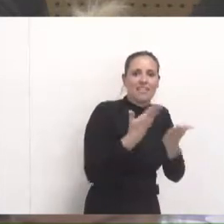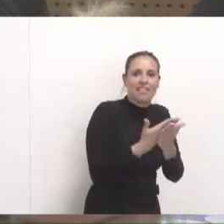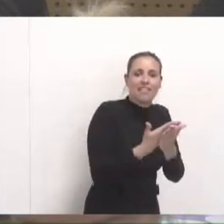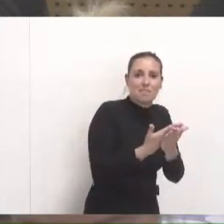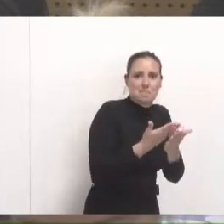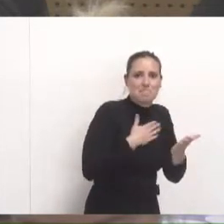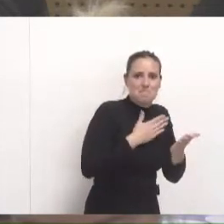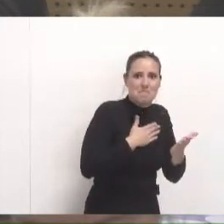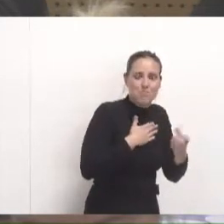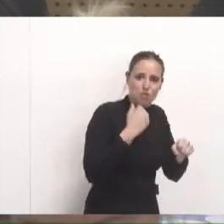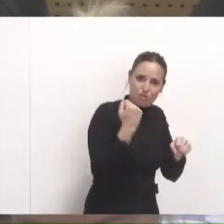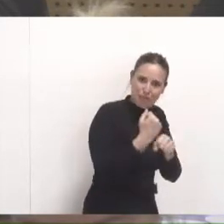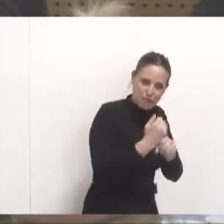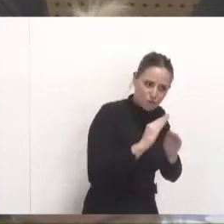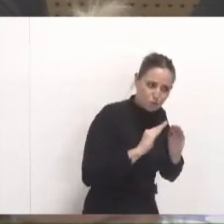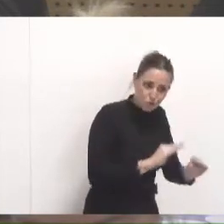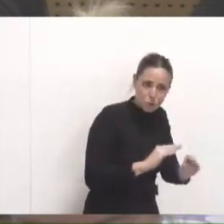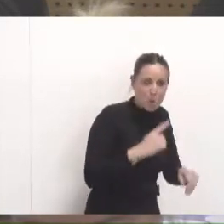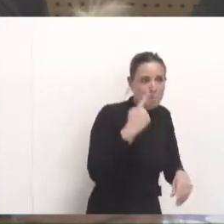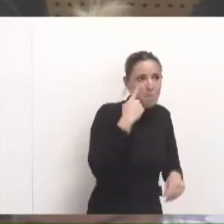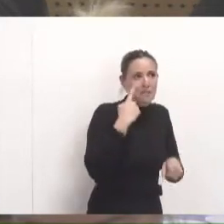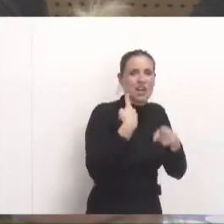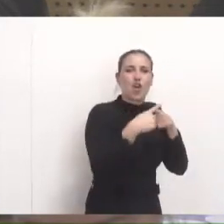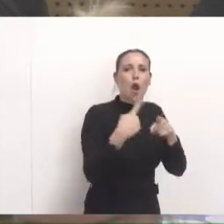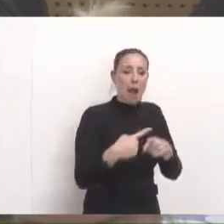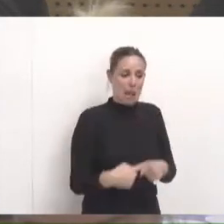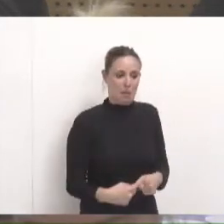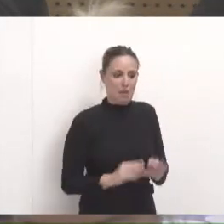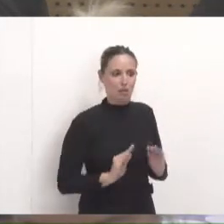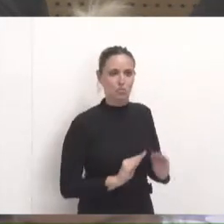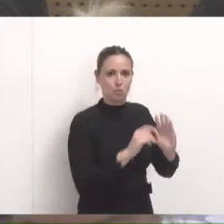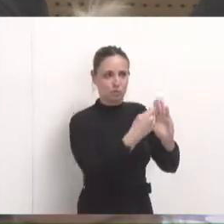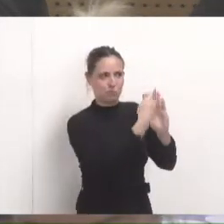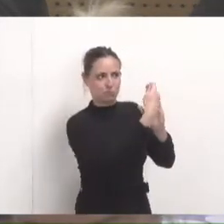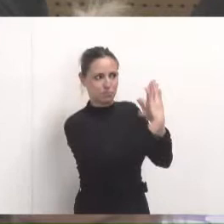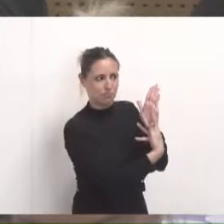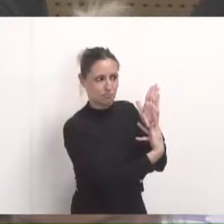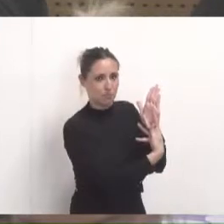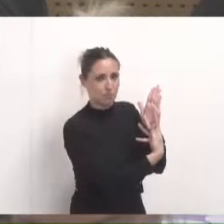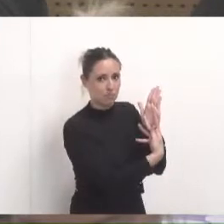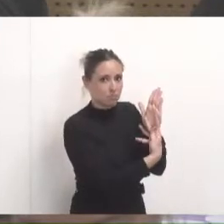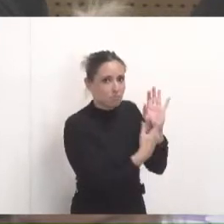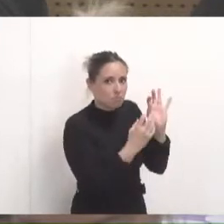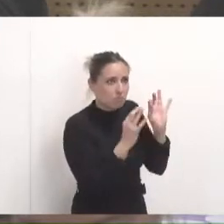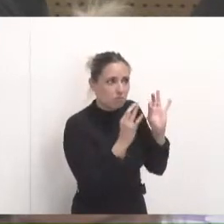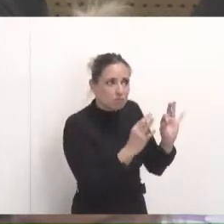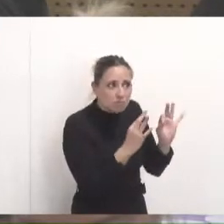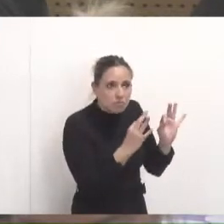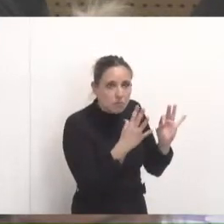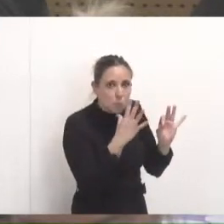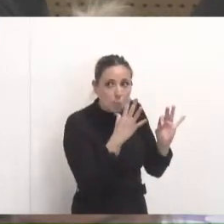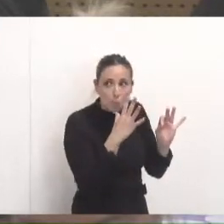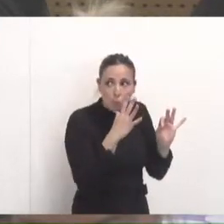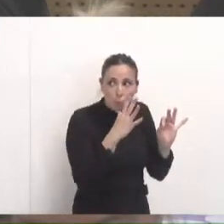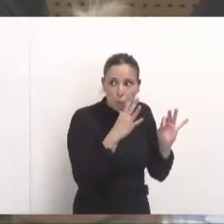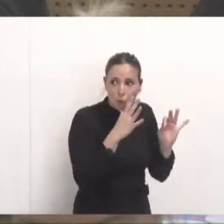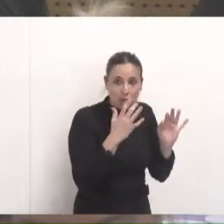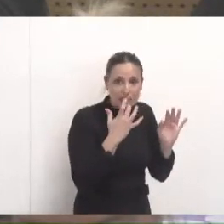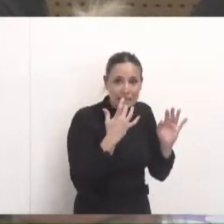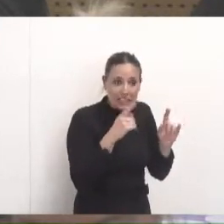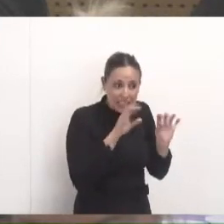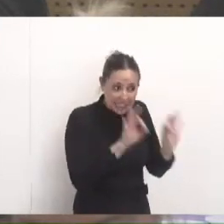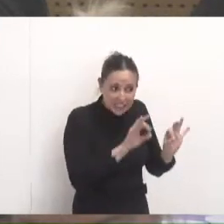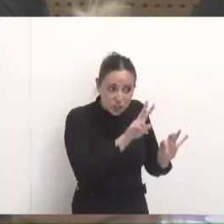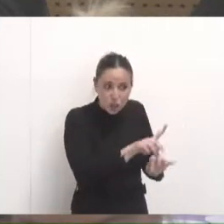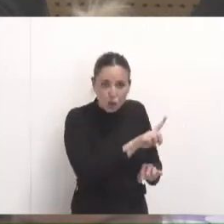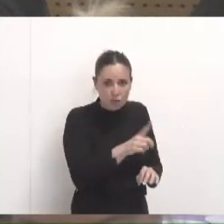porque, vamos, lo contrario sería, en fin, yo diría que inaceptable por nuestra parte. Hay